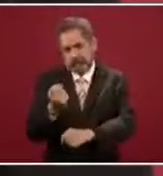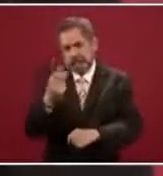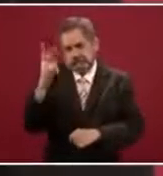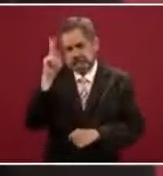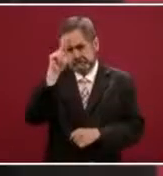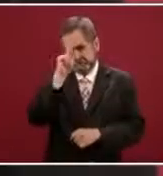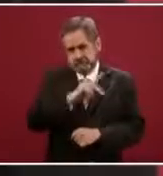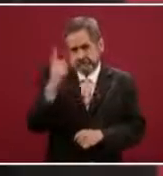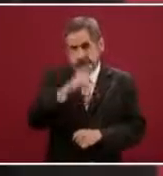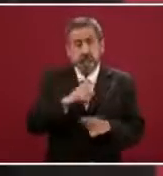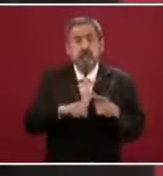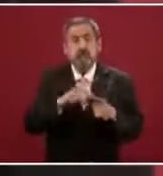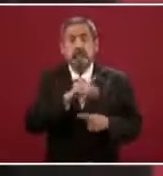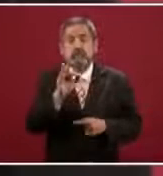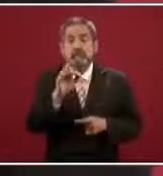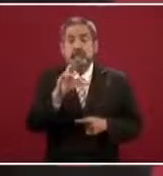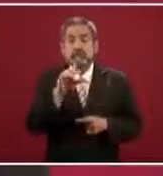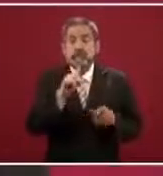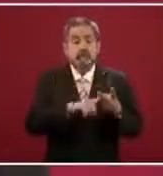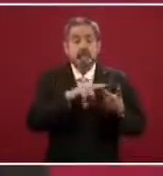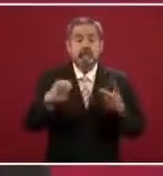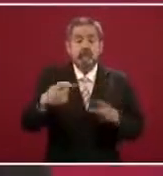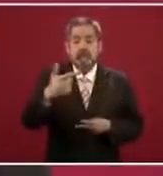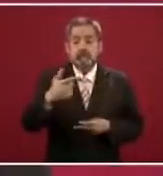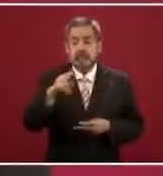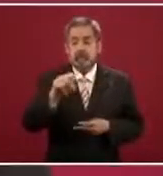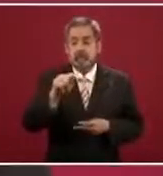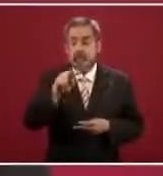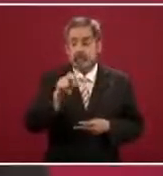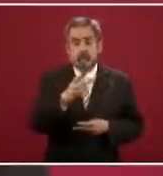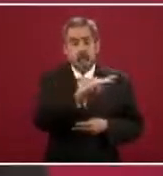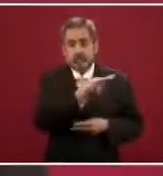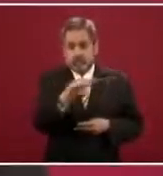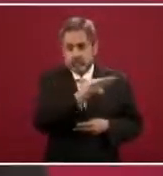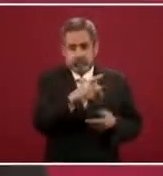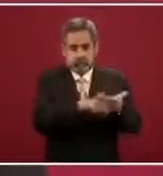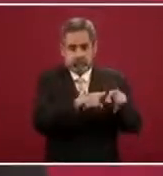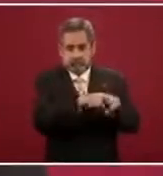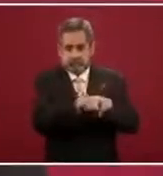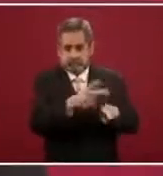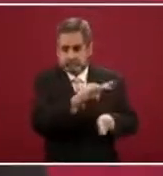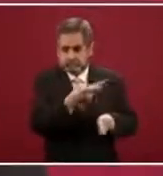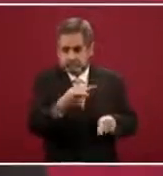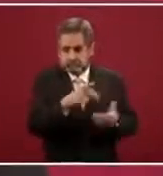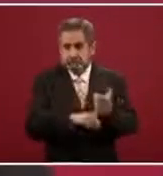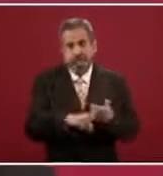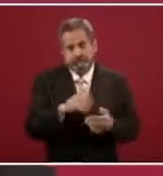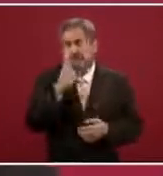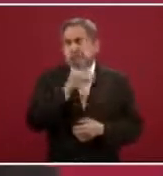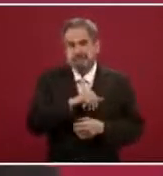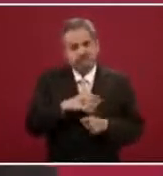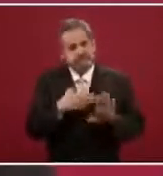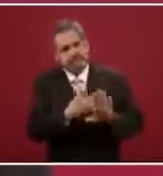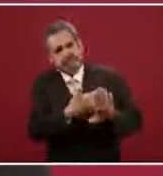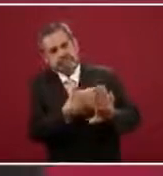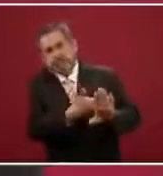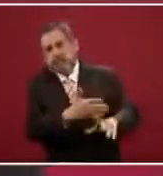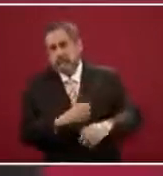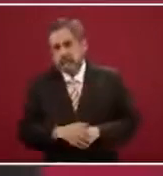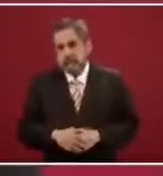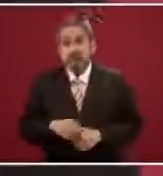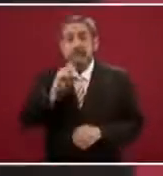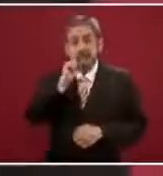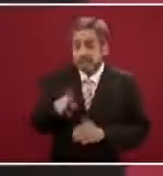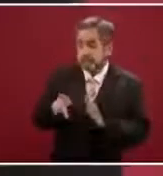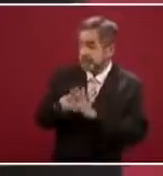a francisco como a gustavo a los dos y fueron los